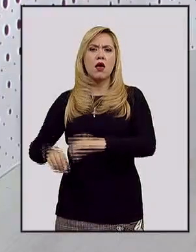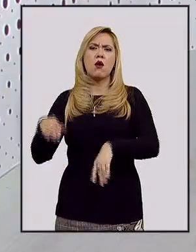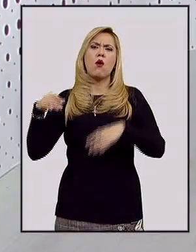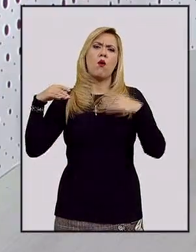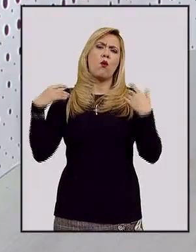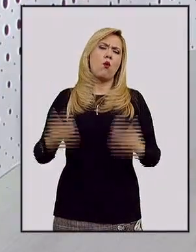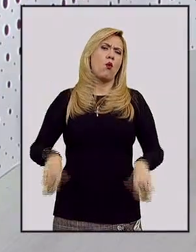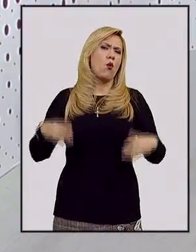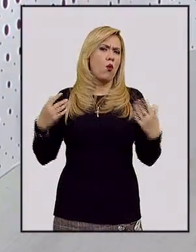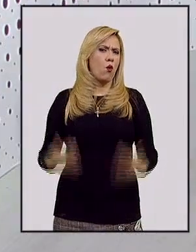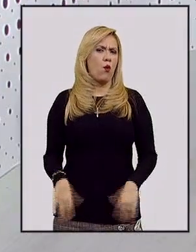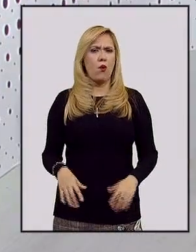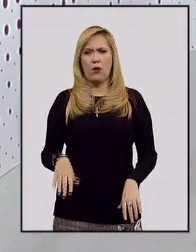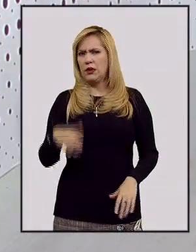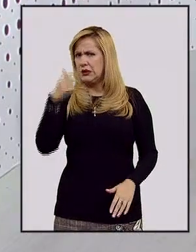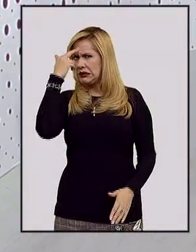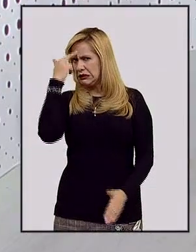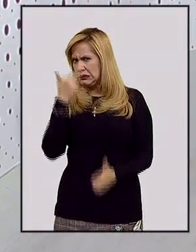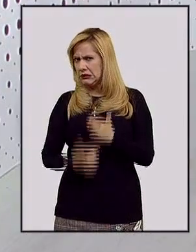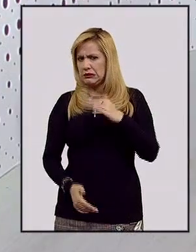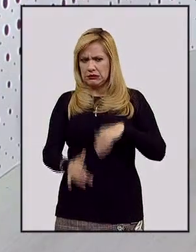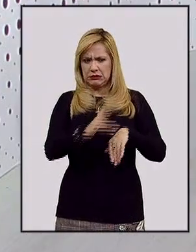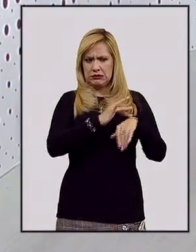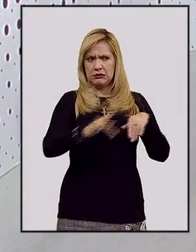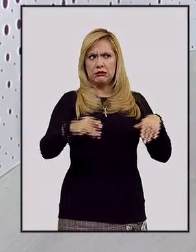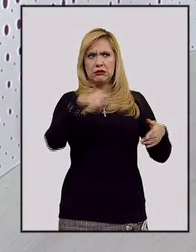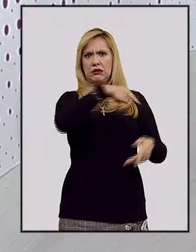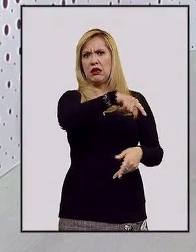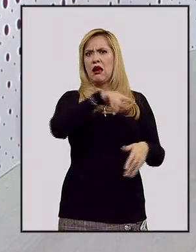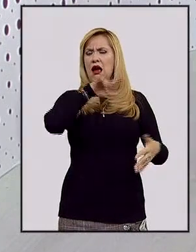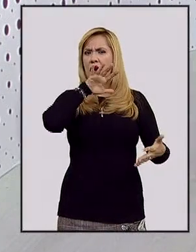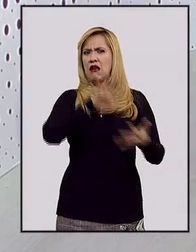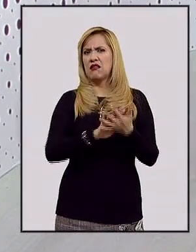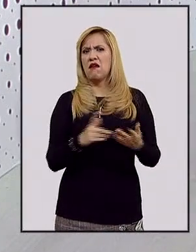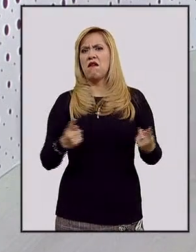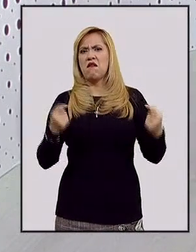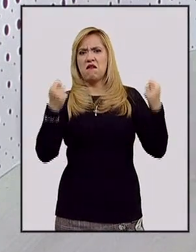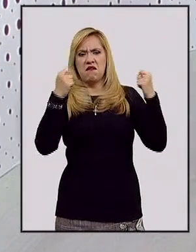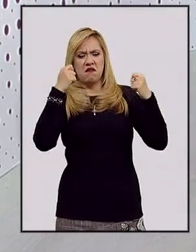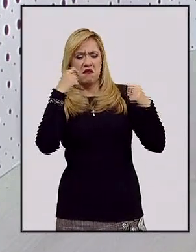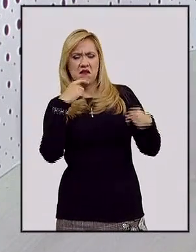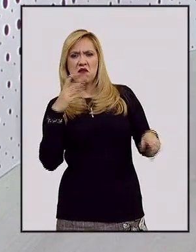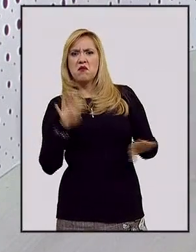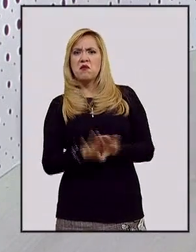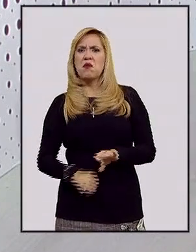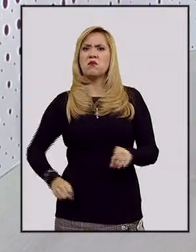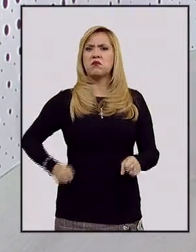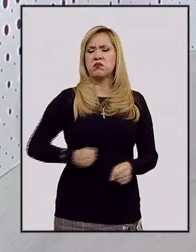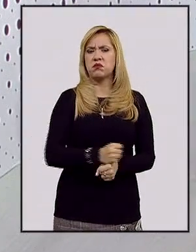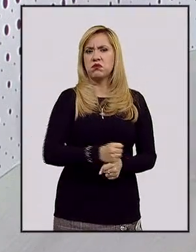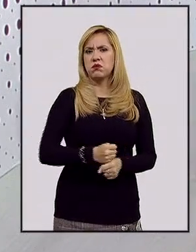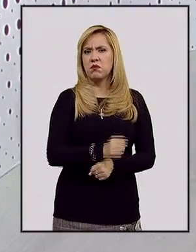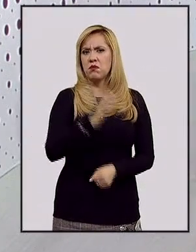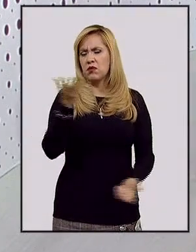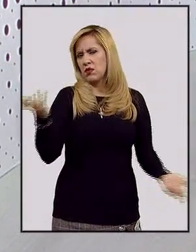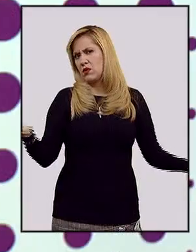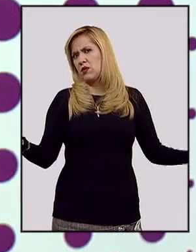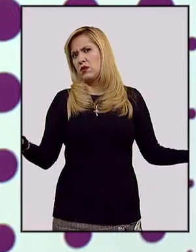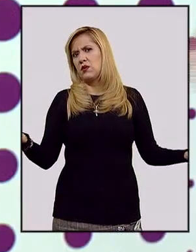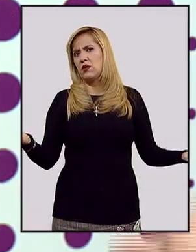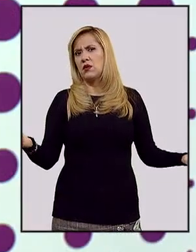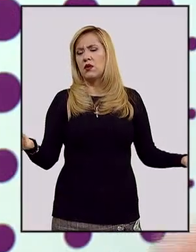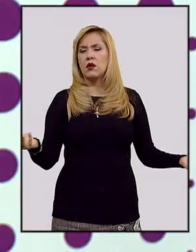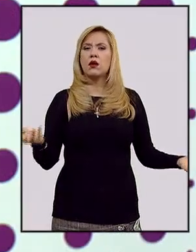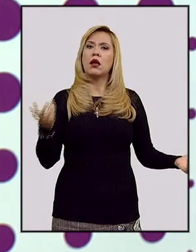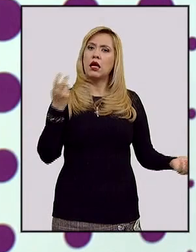Sí, por supuesto. Pues es que pasa todo por... Y es a donde quería yo llegar ahora. El tema, nuevamente lo vuelvo a decir, el tema de la